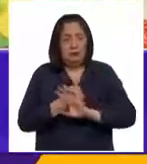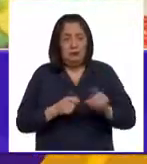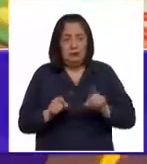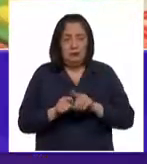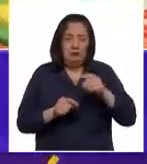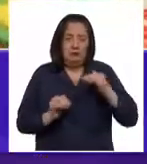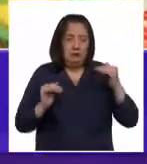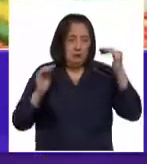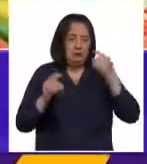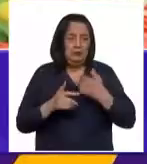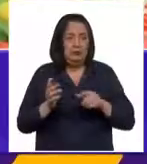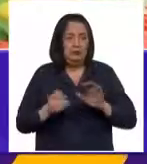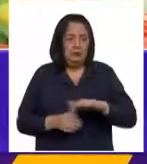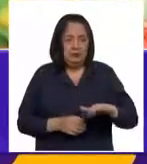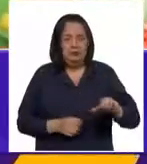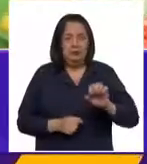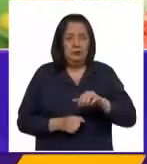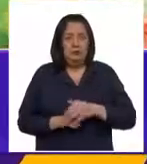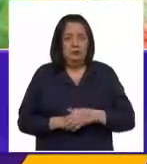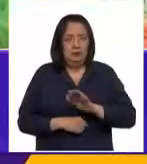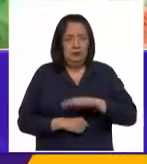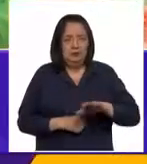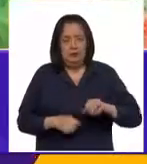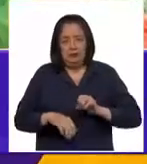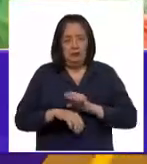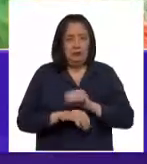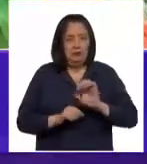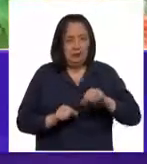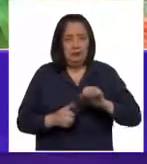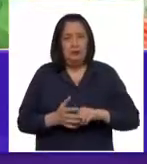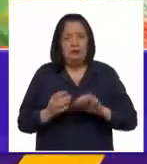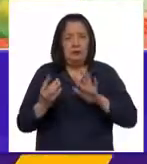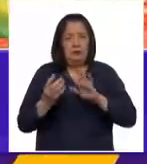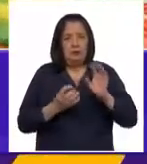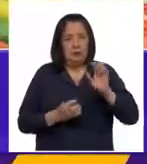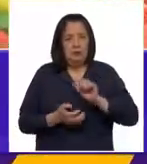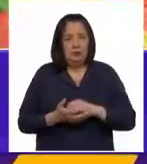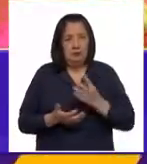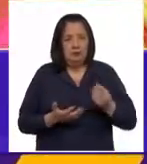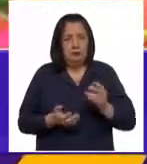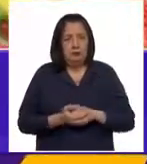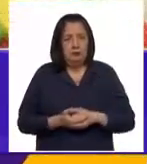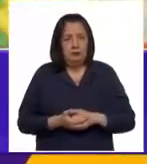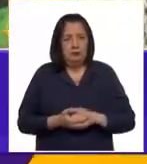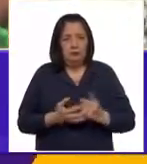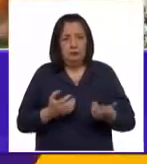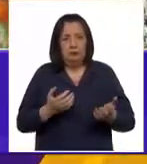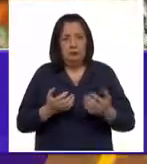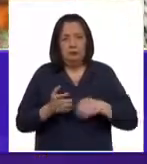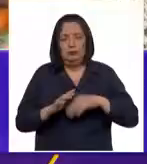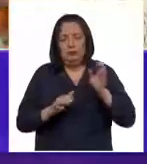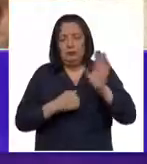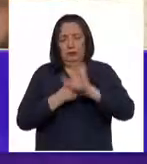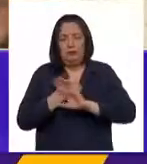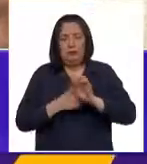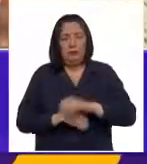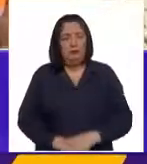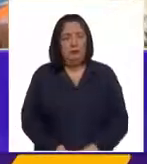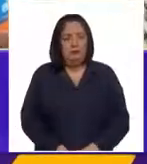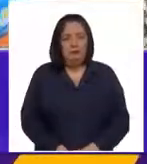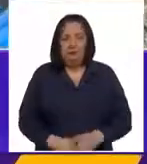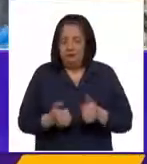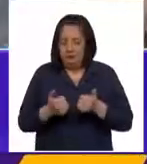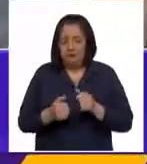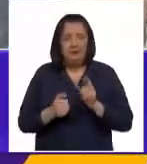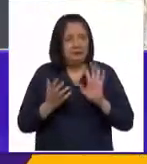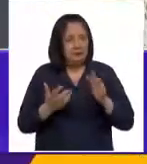también, pero los niños tienen la piel. Los niños es de recomendarles que usen factor 90, porque es alta protección, alta protección, algo así. Muchas